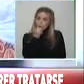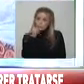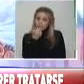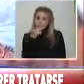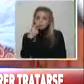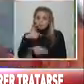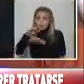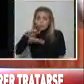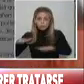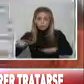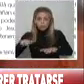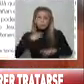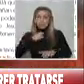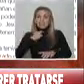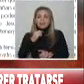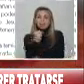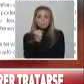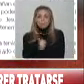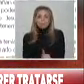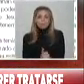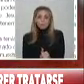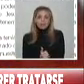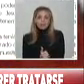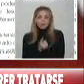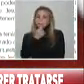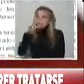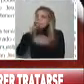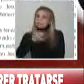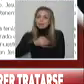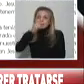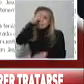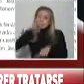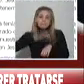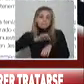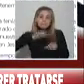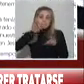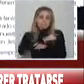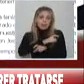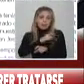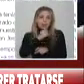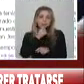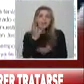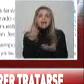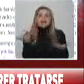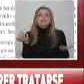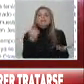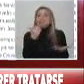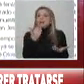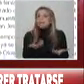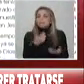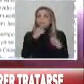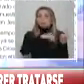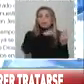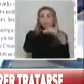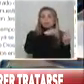Quedarse a verse más flaco, es decir, es este drama que vemos todos los días. Hay que ver si tenía síntomas o no, eso no queda, bueno, a partir del testimonio de los familiares y los amigos